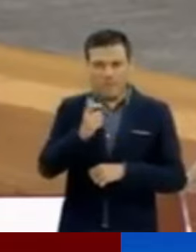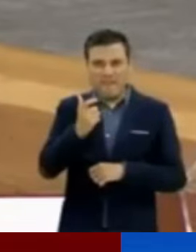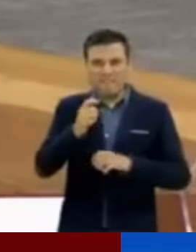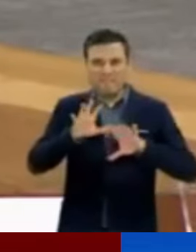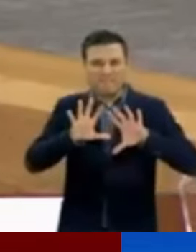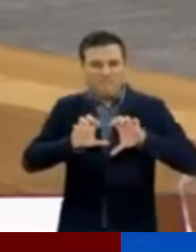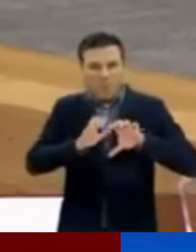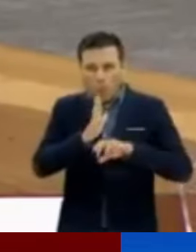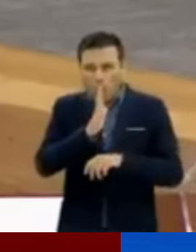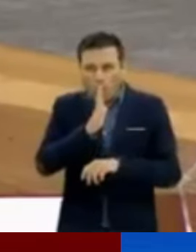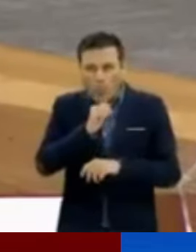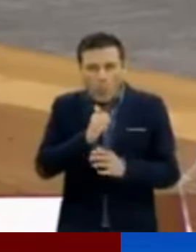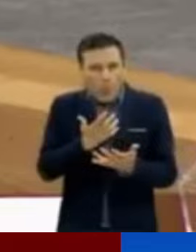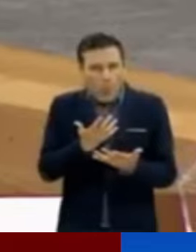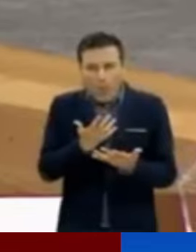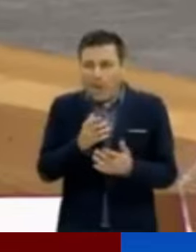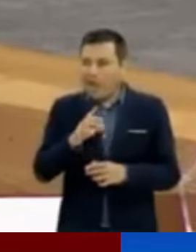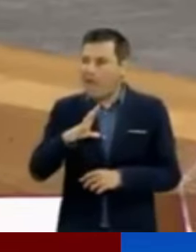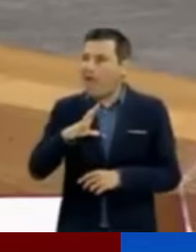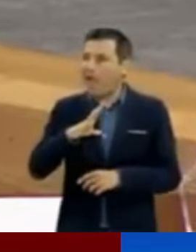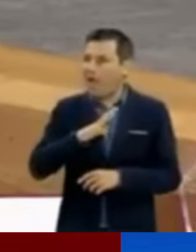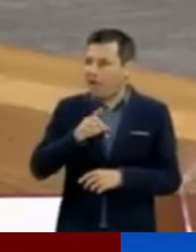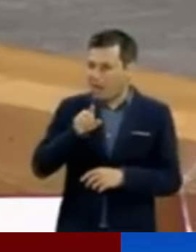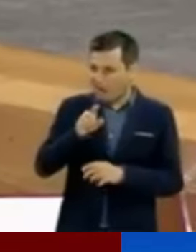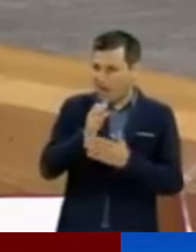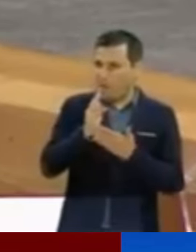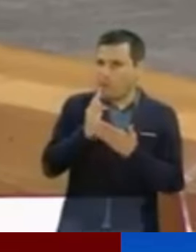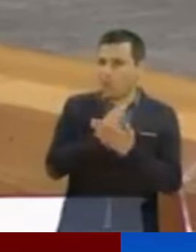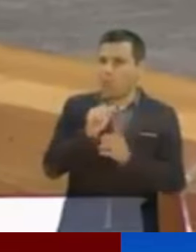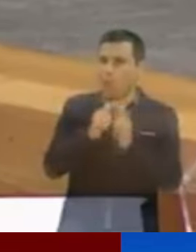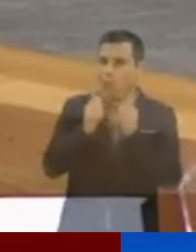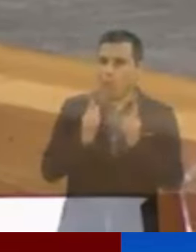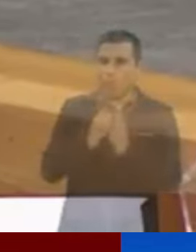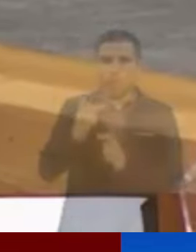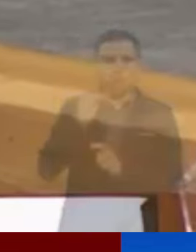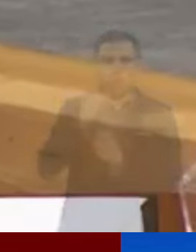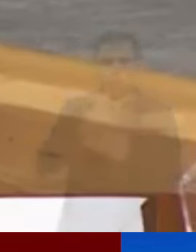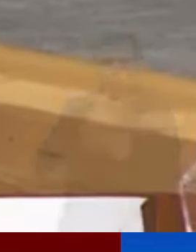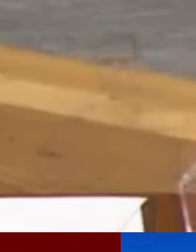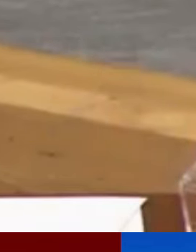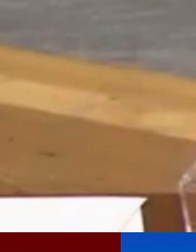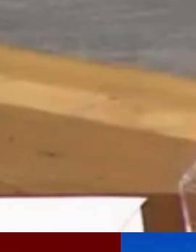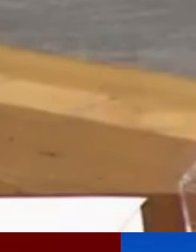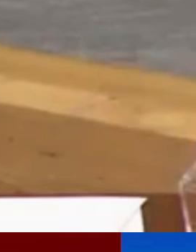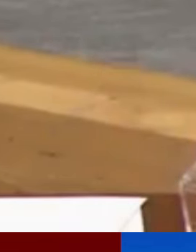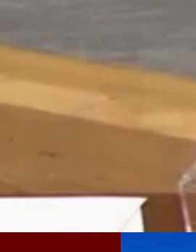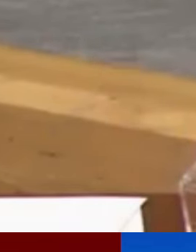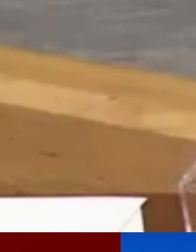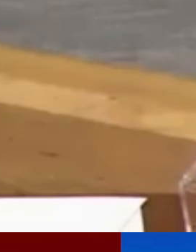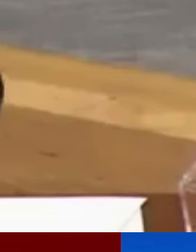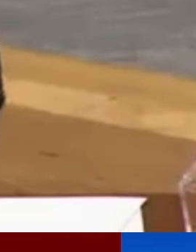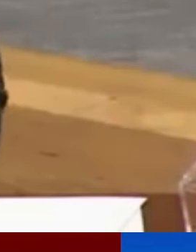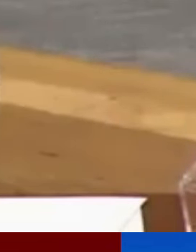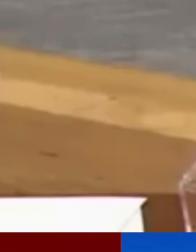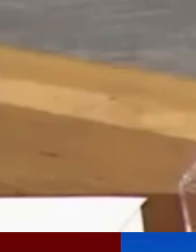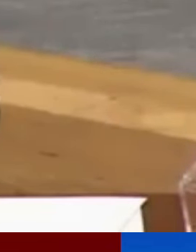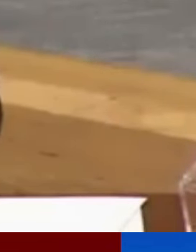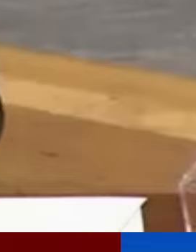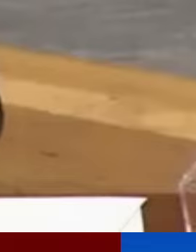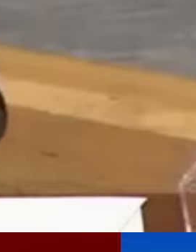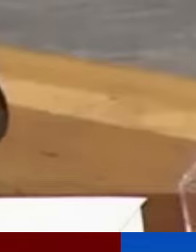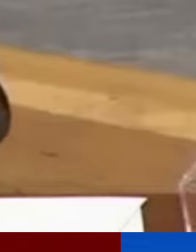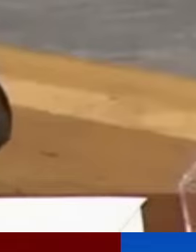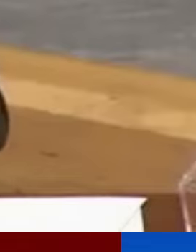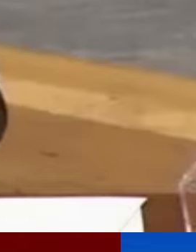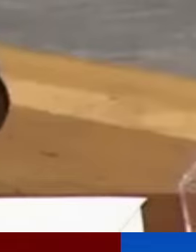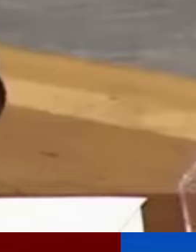que contubernio entre ellos, con otras fuerzas políticas para garantizar impunidad y